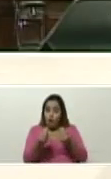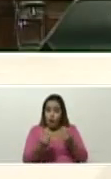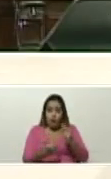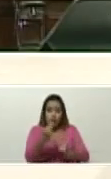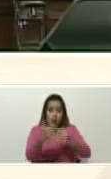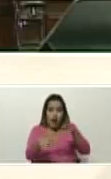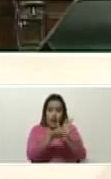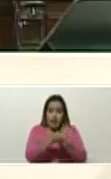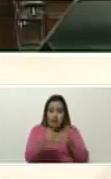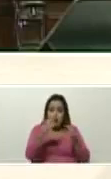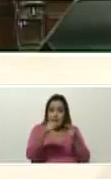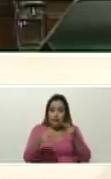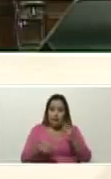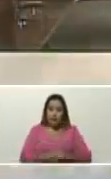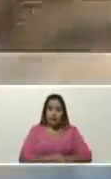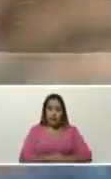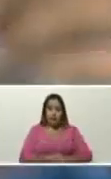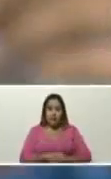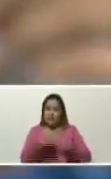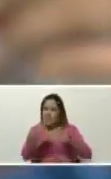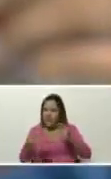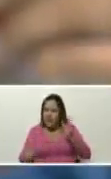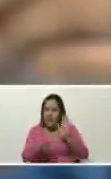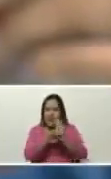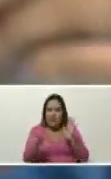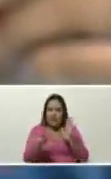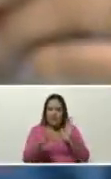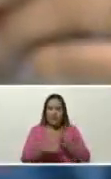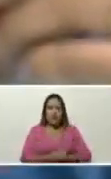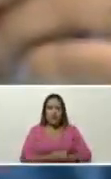Hemos construido una arquitectura jurídica, institucional.